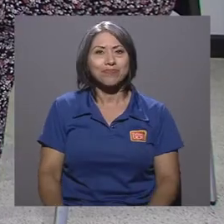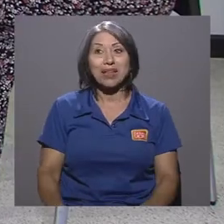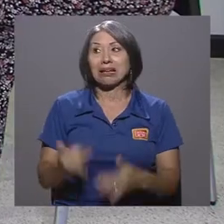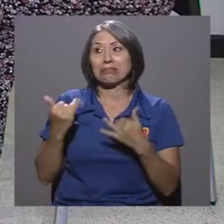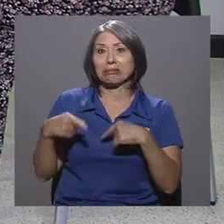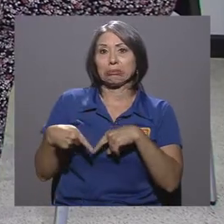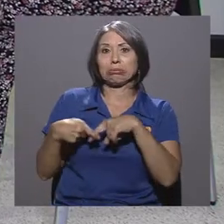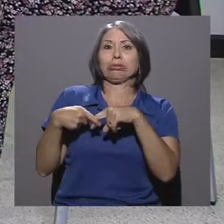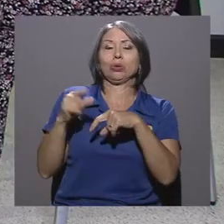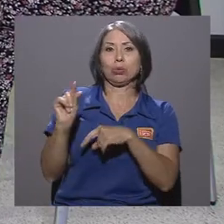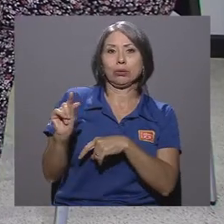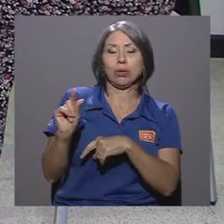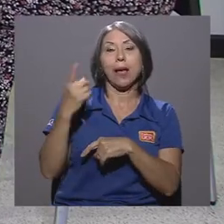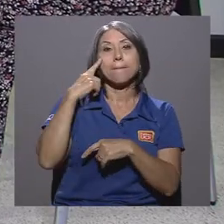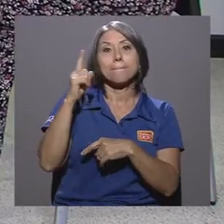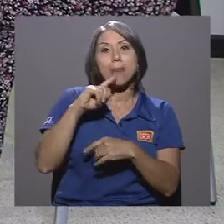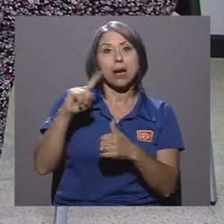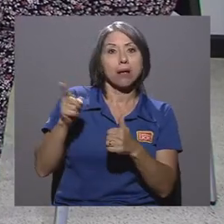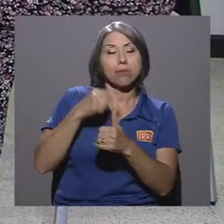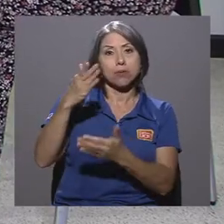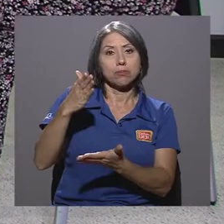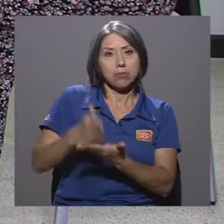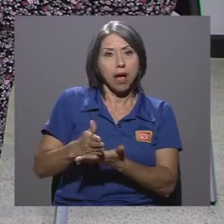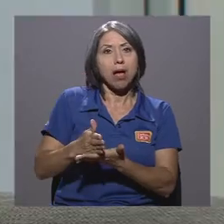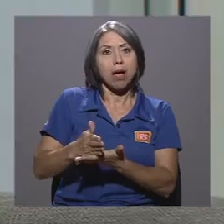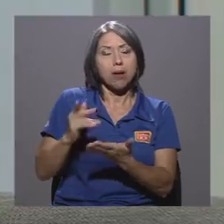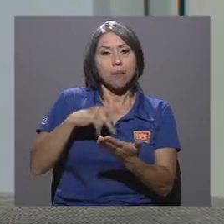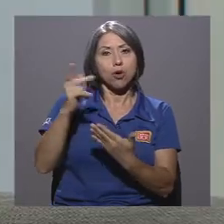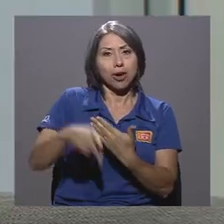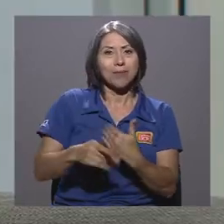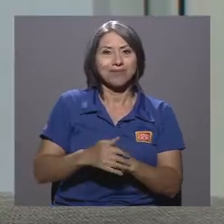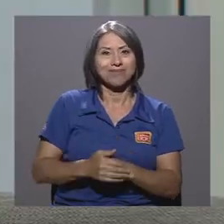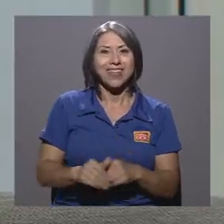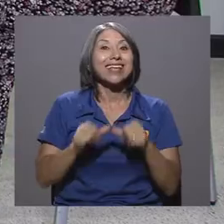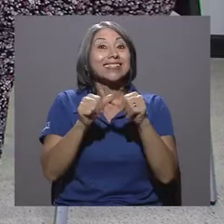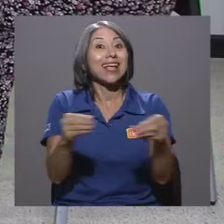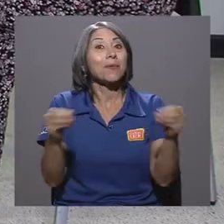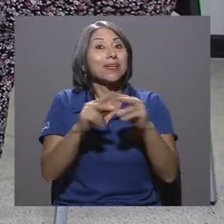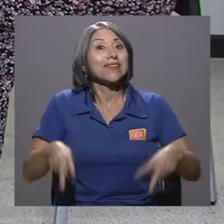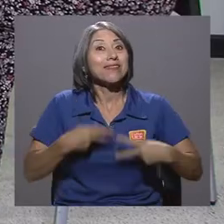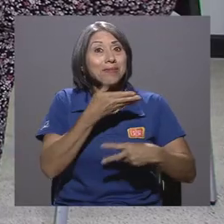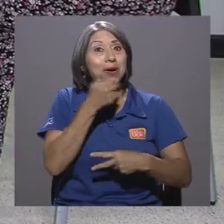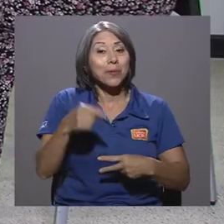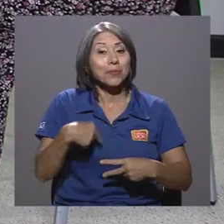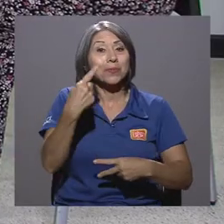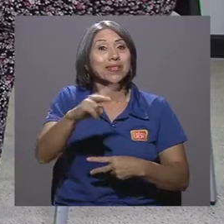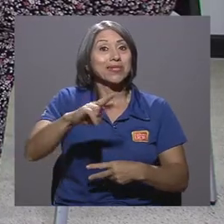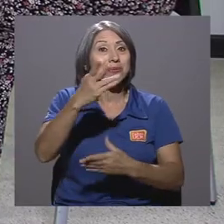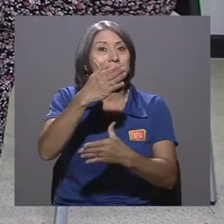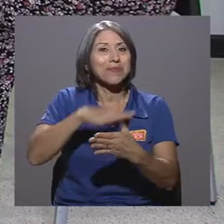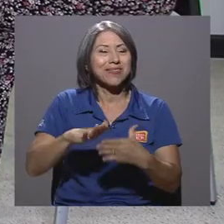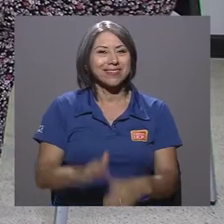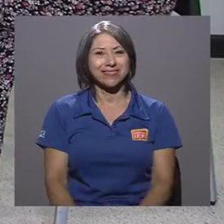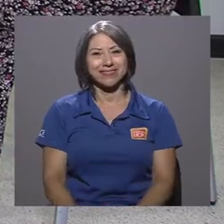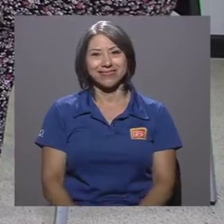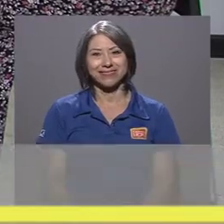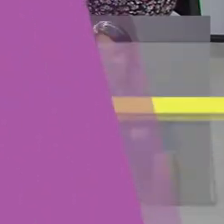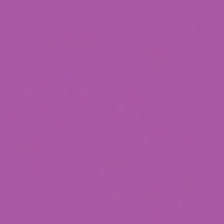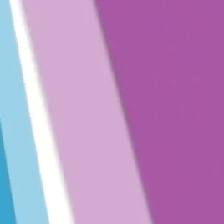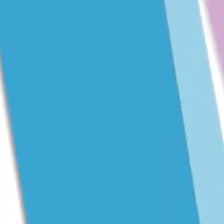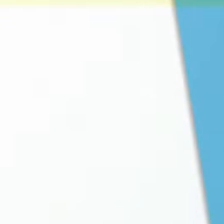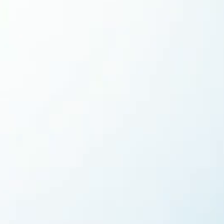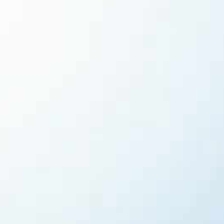voy a interrumpir entonces un segundito para hacer nuestra primera pausa en el programa. Sigan con más de Vivir Mejor en nuestro segundo segmento después de la pausa.